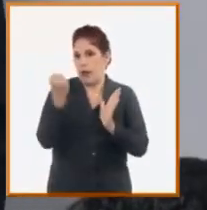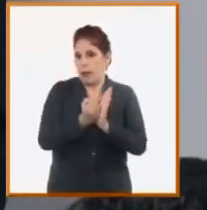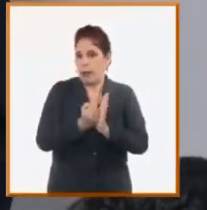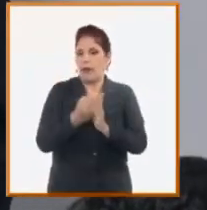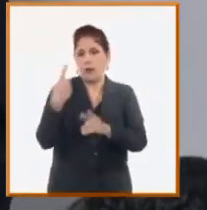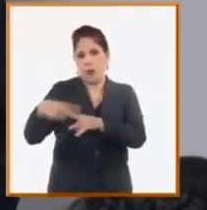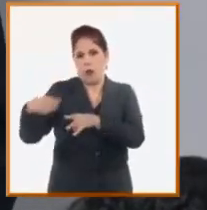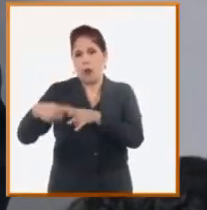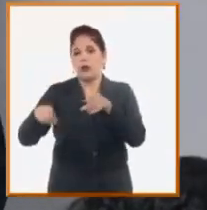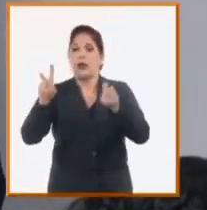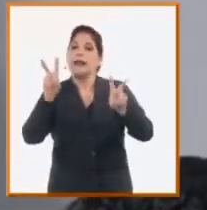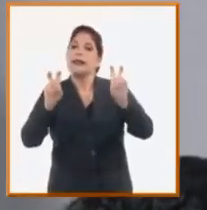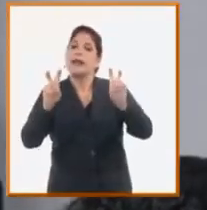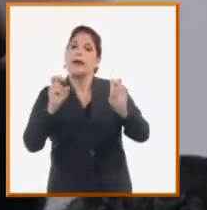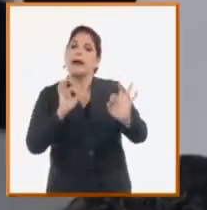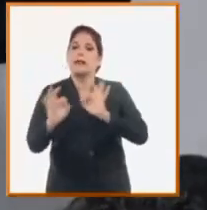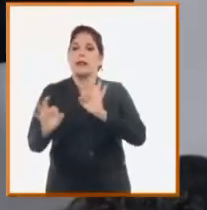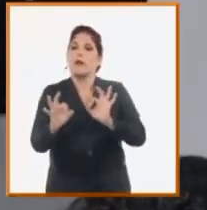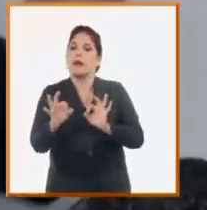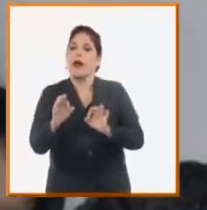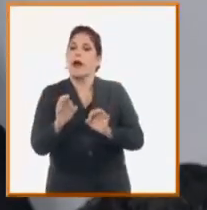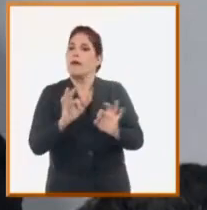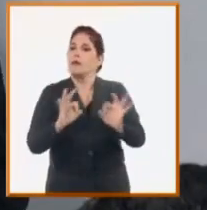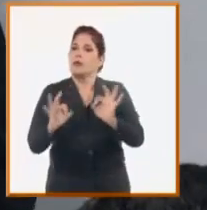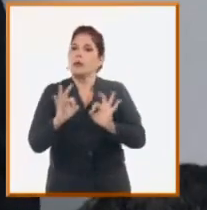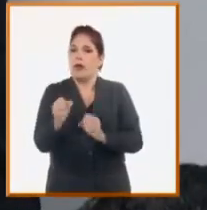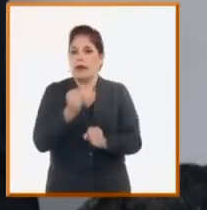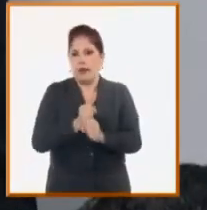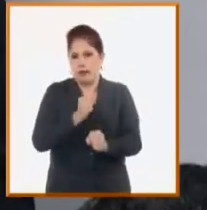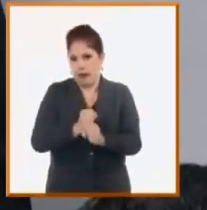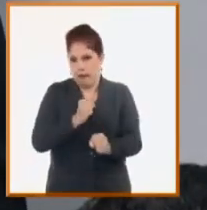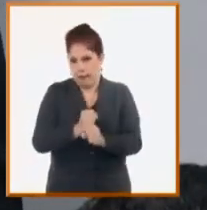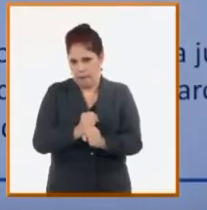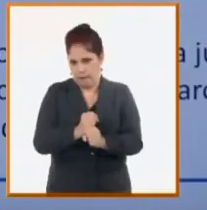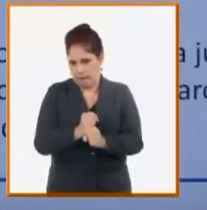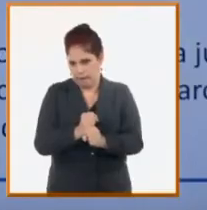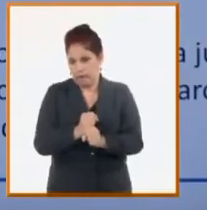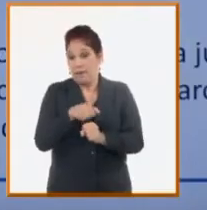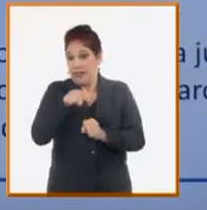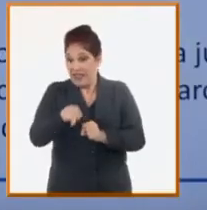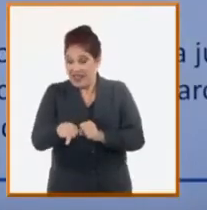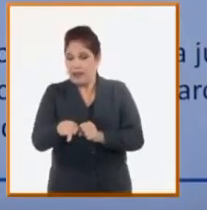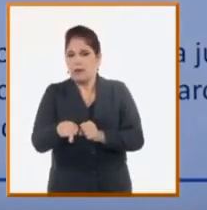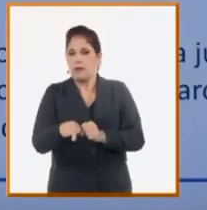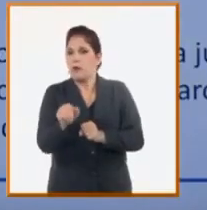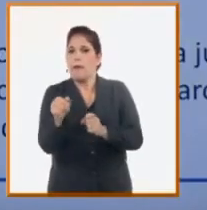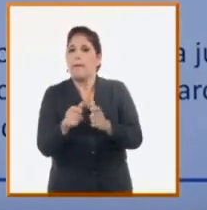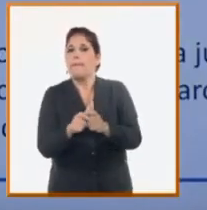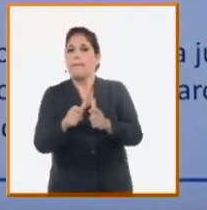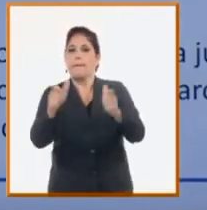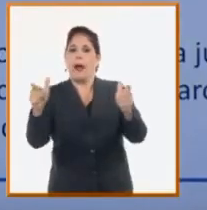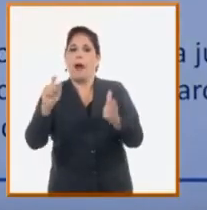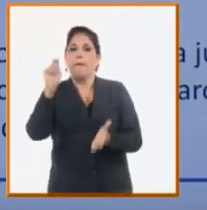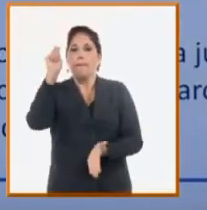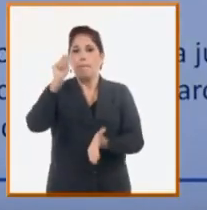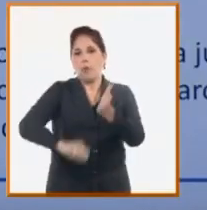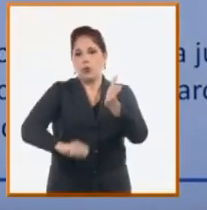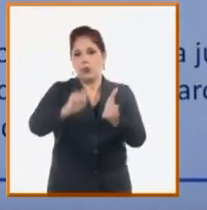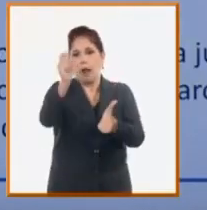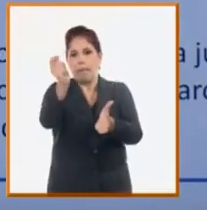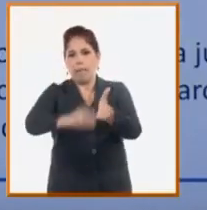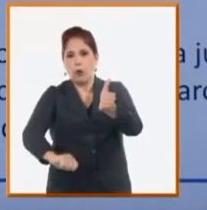etcétera, temas de seguridad y salud del trabajo, que fueron los que, como aparecen en pantalla, fueron los que generaron la mayor cantidad de multas y de